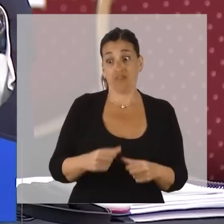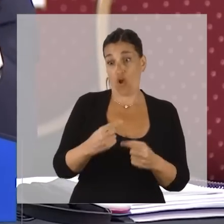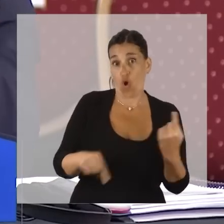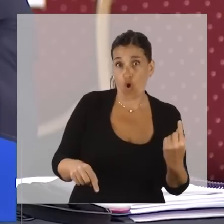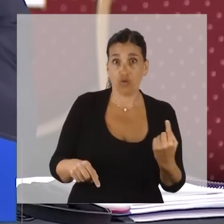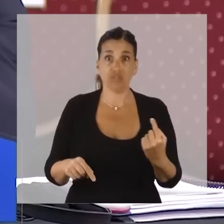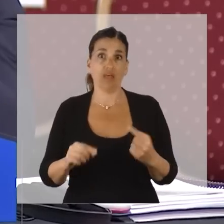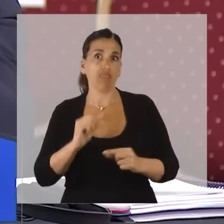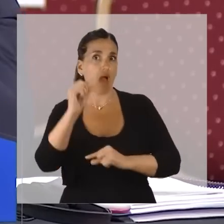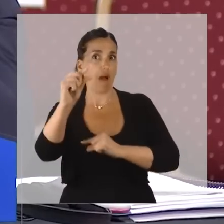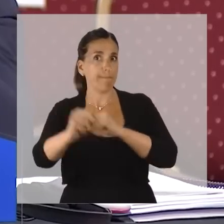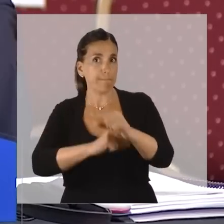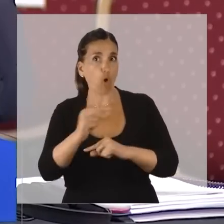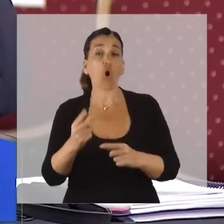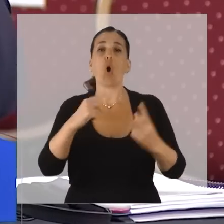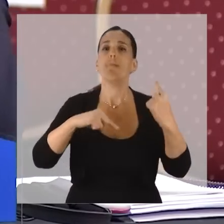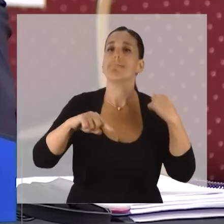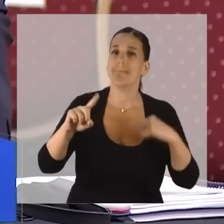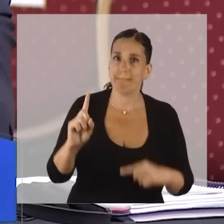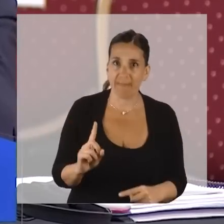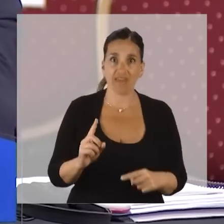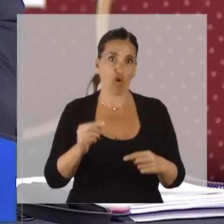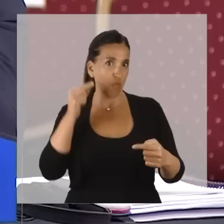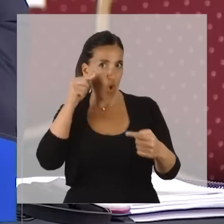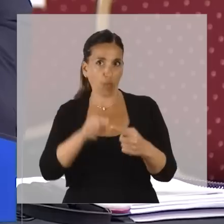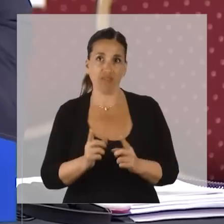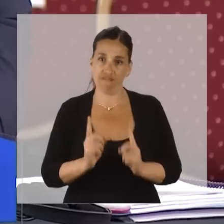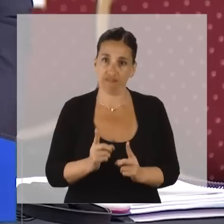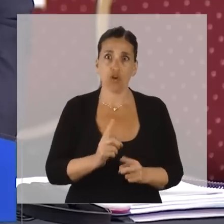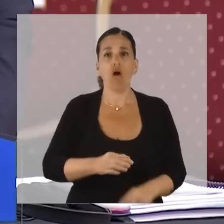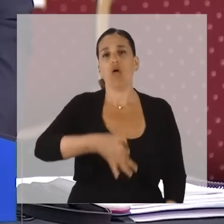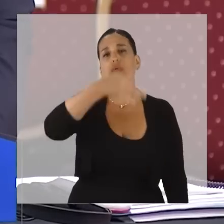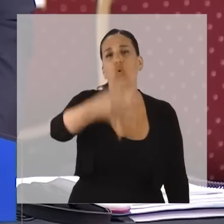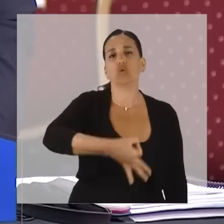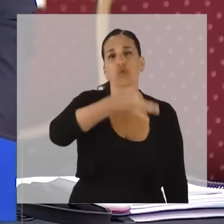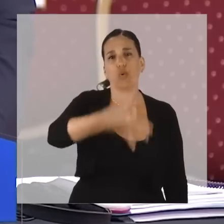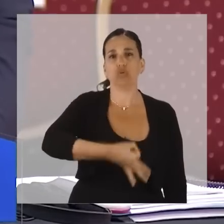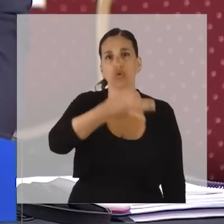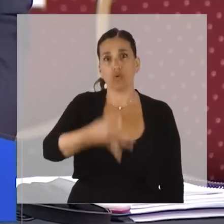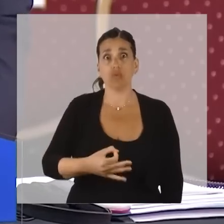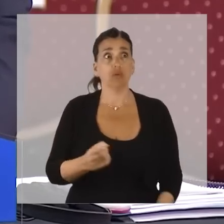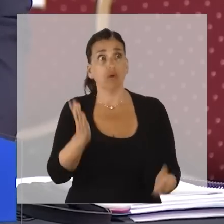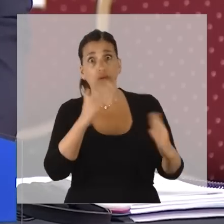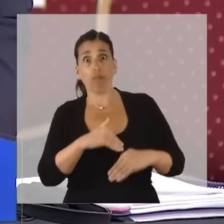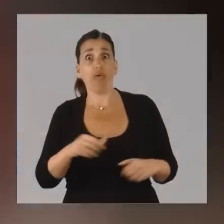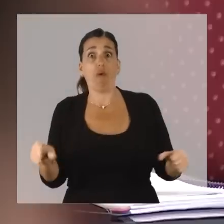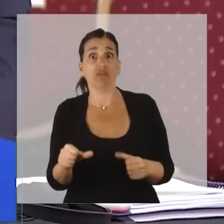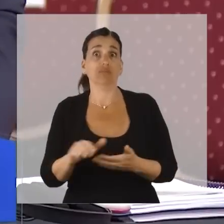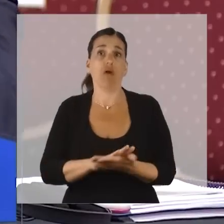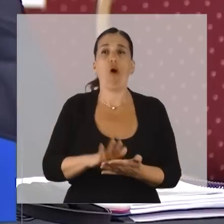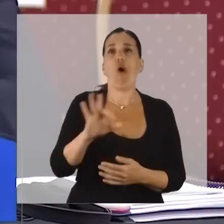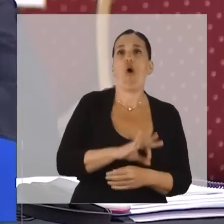pequeños pasos pero en una dirección y no grandes discursos que nos congelen